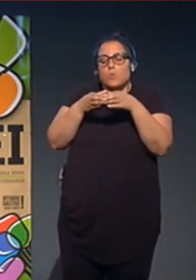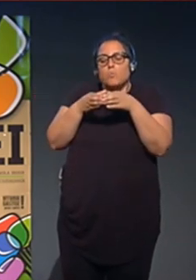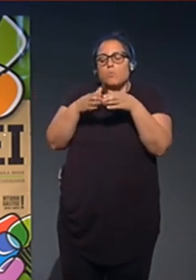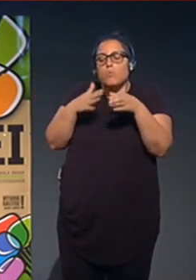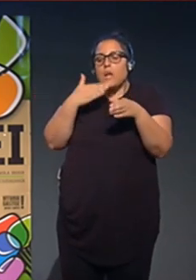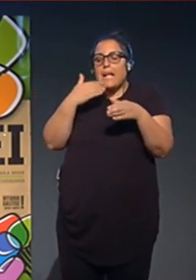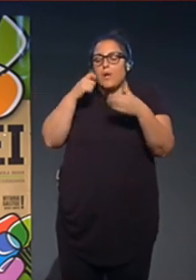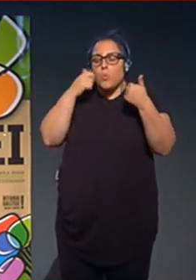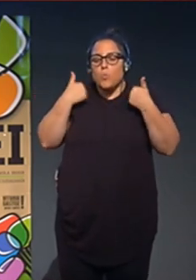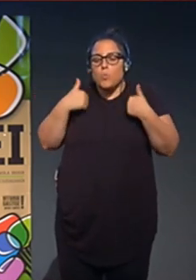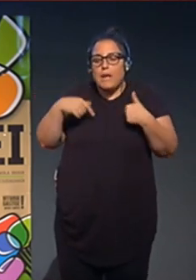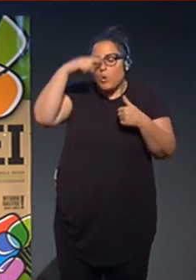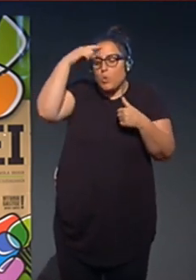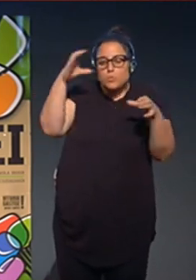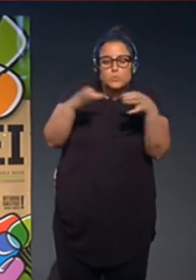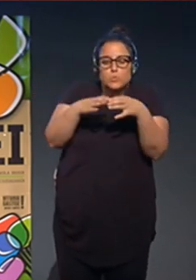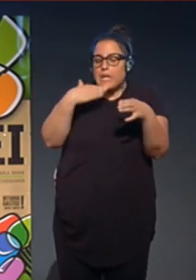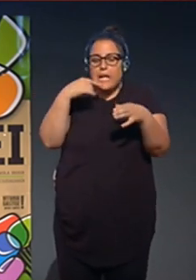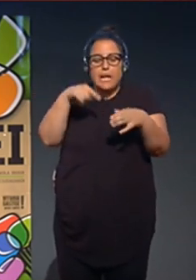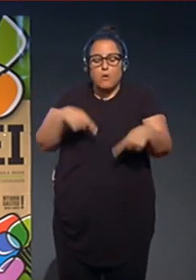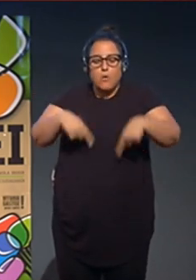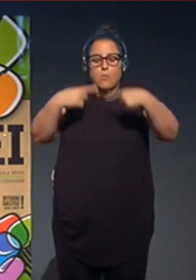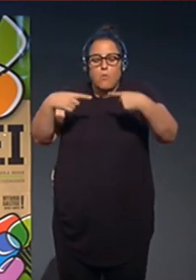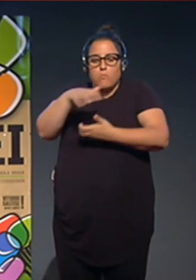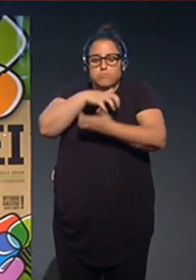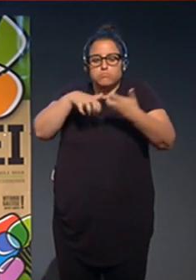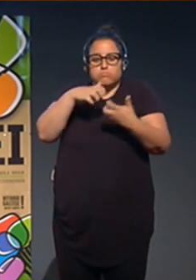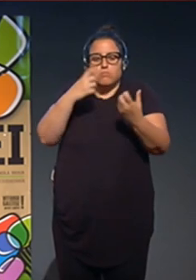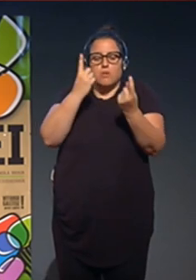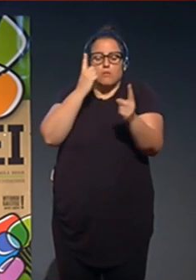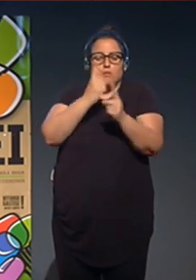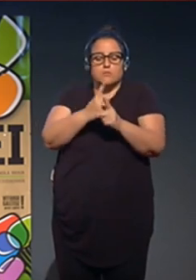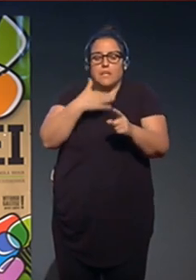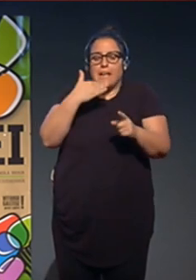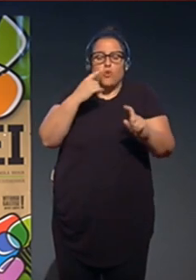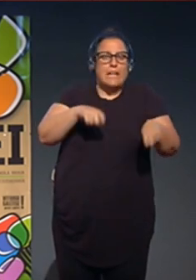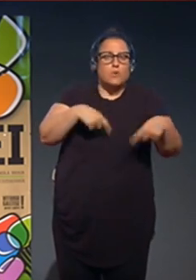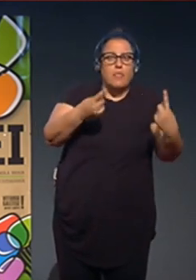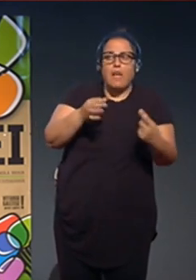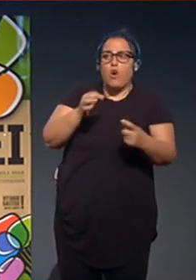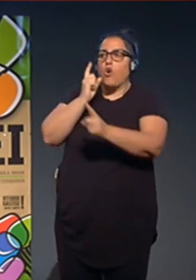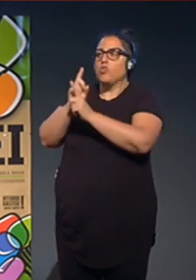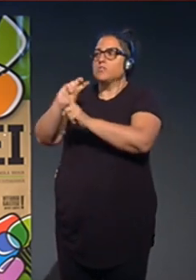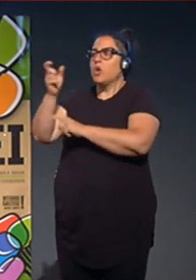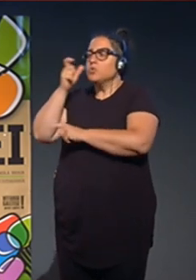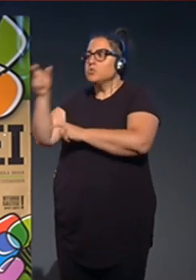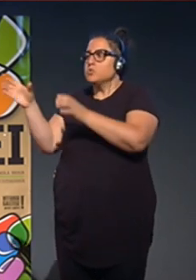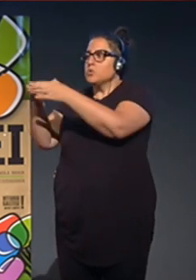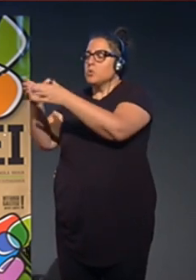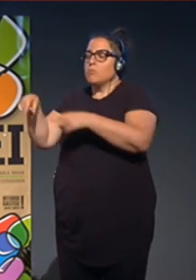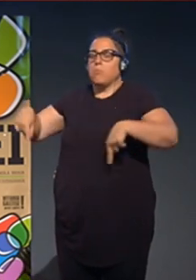desaparecía o en conflicto con otras culturas Incluso el Imperio Romano desaparece no pasaba nada per seguían otros para